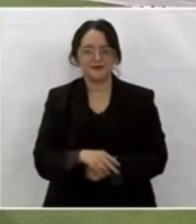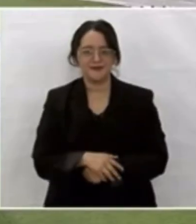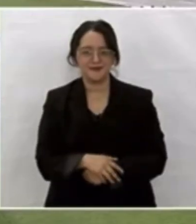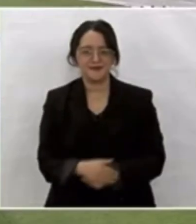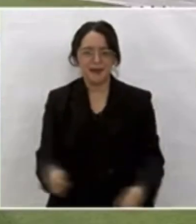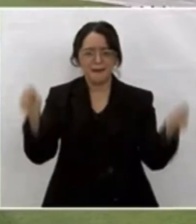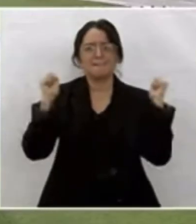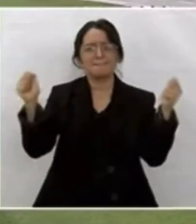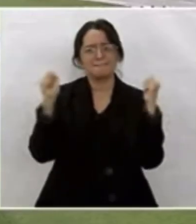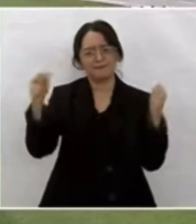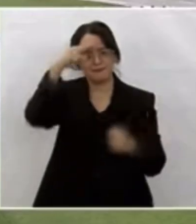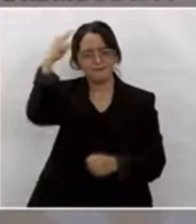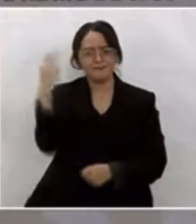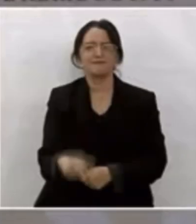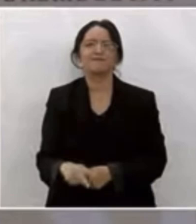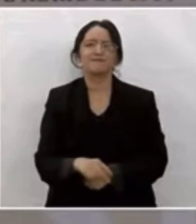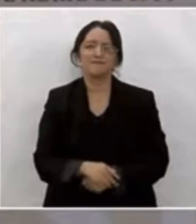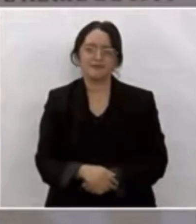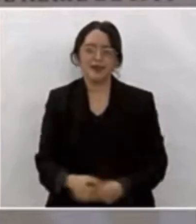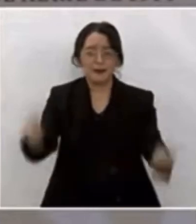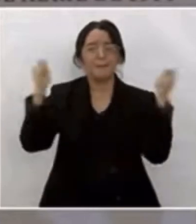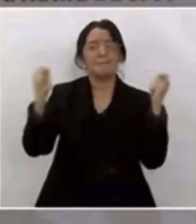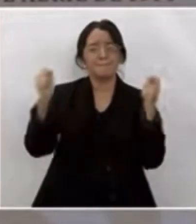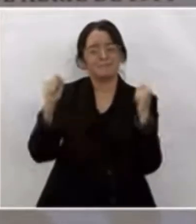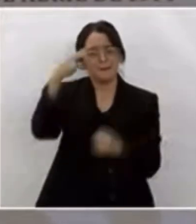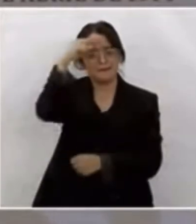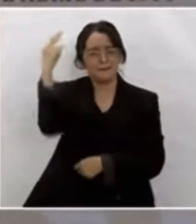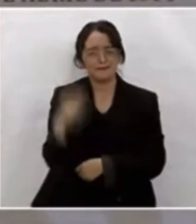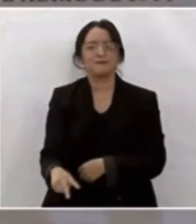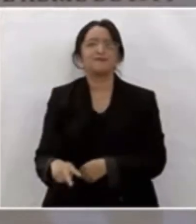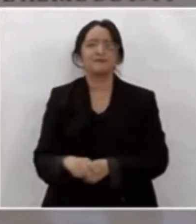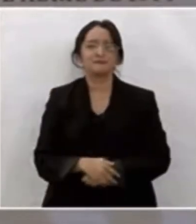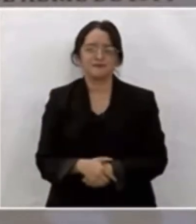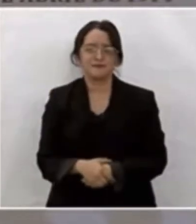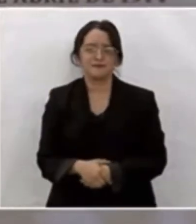¡Viva México! ¡Viva México!